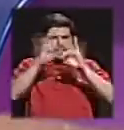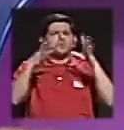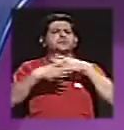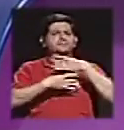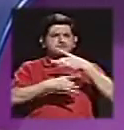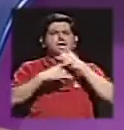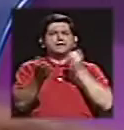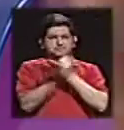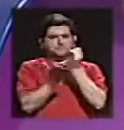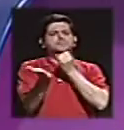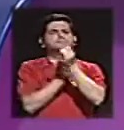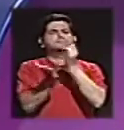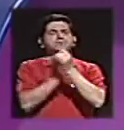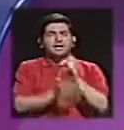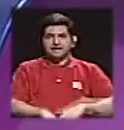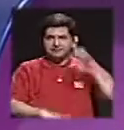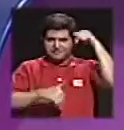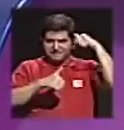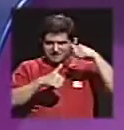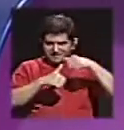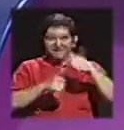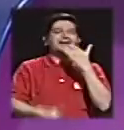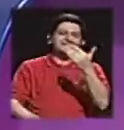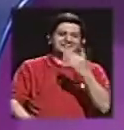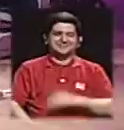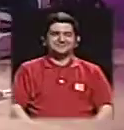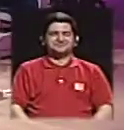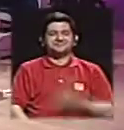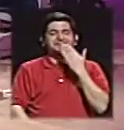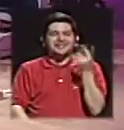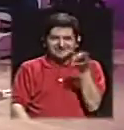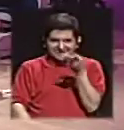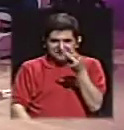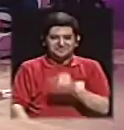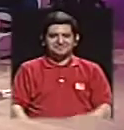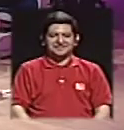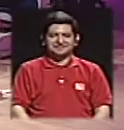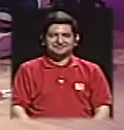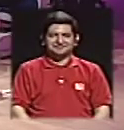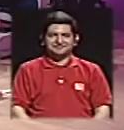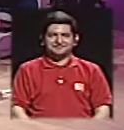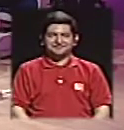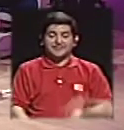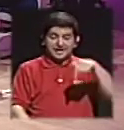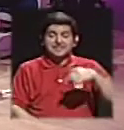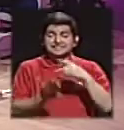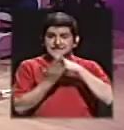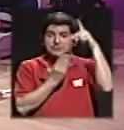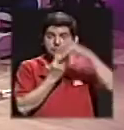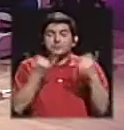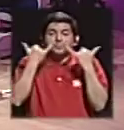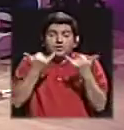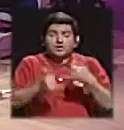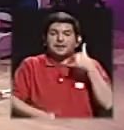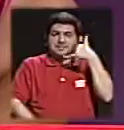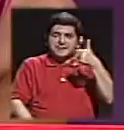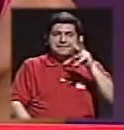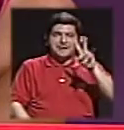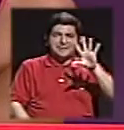interesante investigación. Gracias. Recuerde por la invitación. Muchas gracias a ustedes. Estamos en vivo. Puede llamarnos